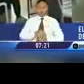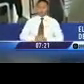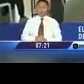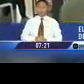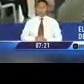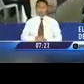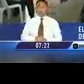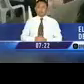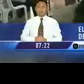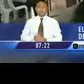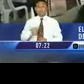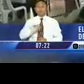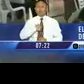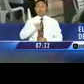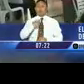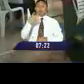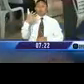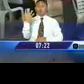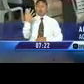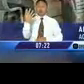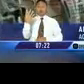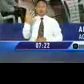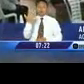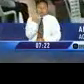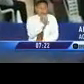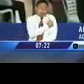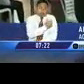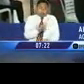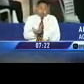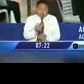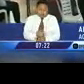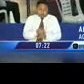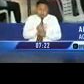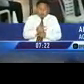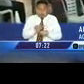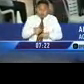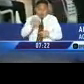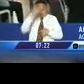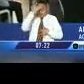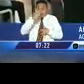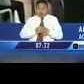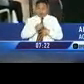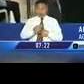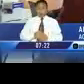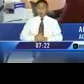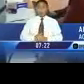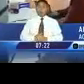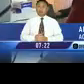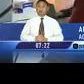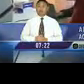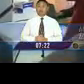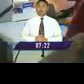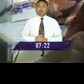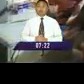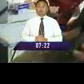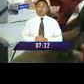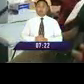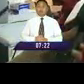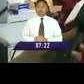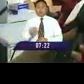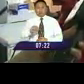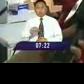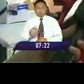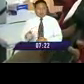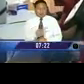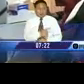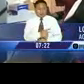Me tocó la cuarta dosis y me vacuno para protegerme del COVID. Que nos vacunemos, por algo se